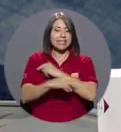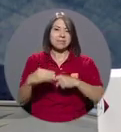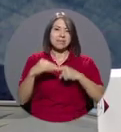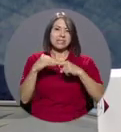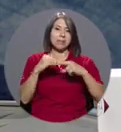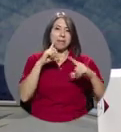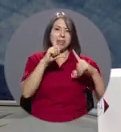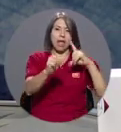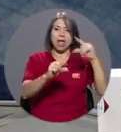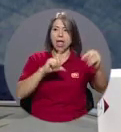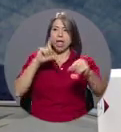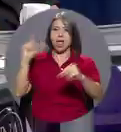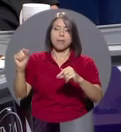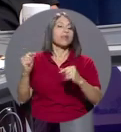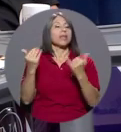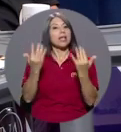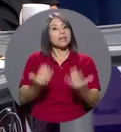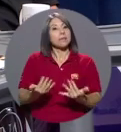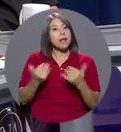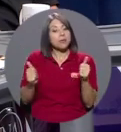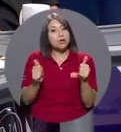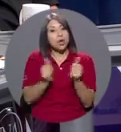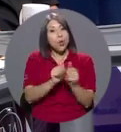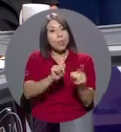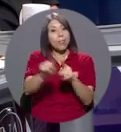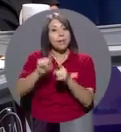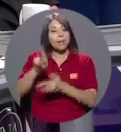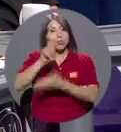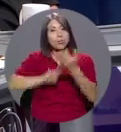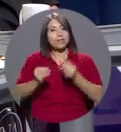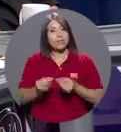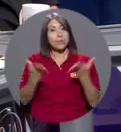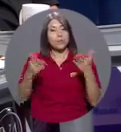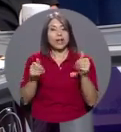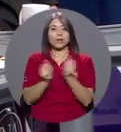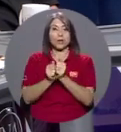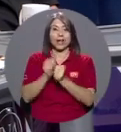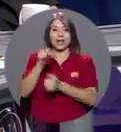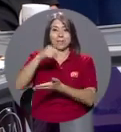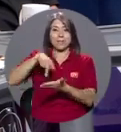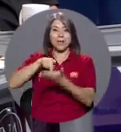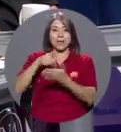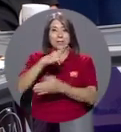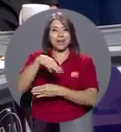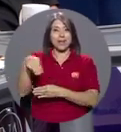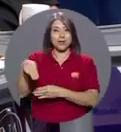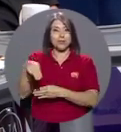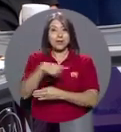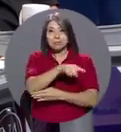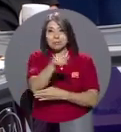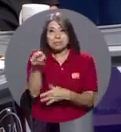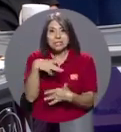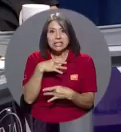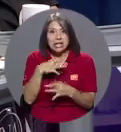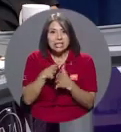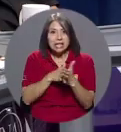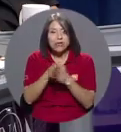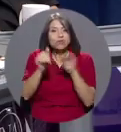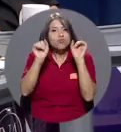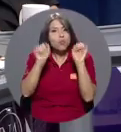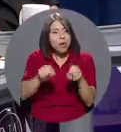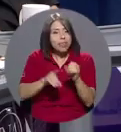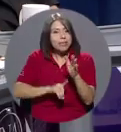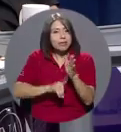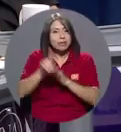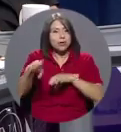pues esperamos que en este marco, pues, y de la mano de las universidades públicas y del Parque Marino, pues, las y los productores interesados, pues, puedan